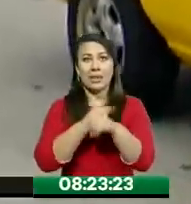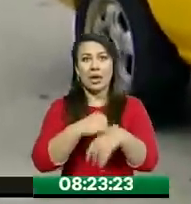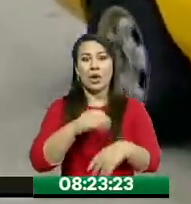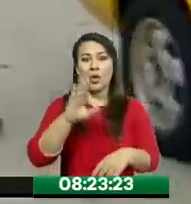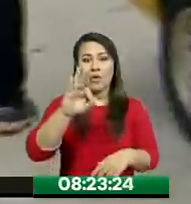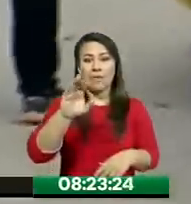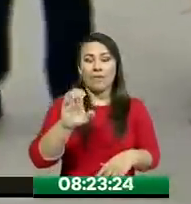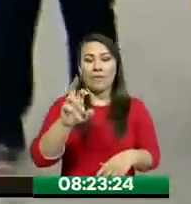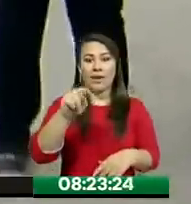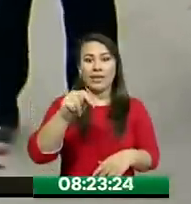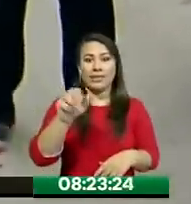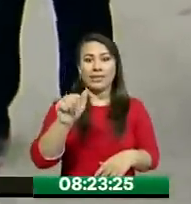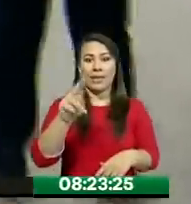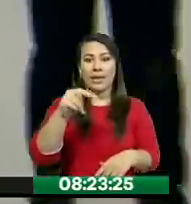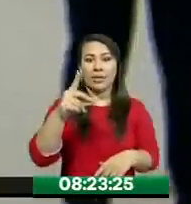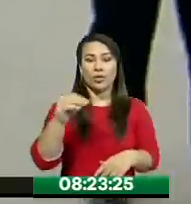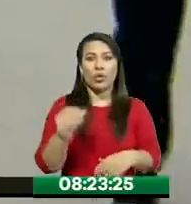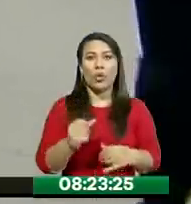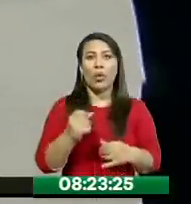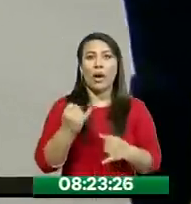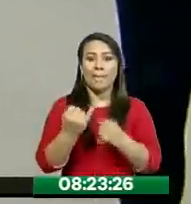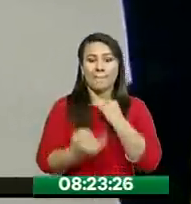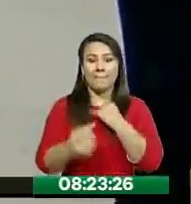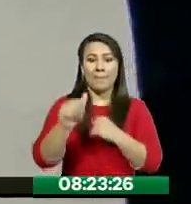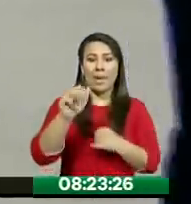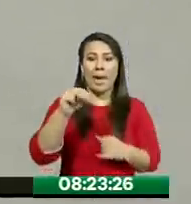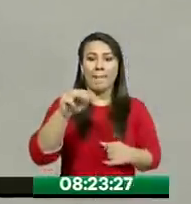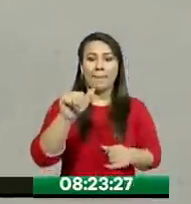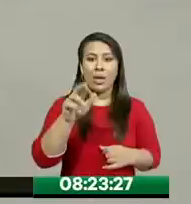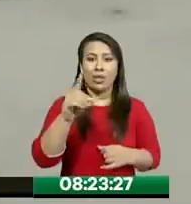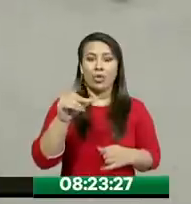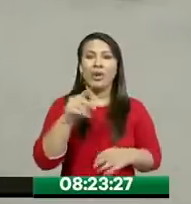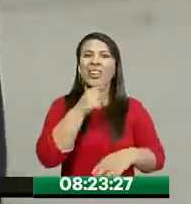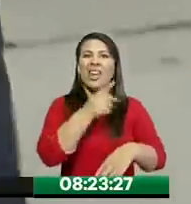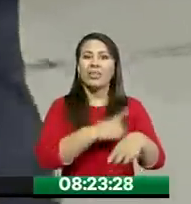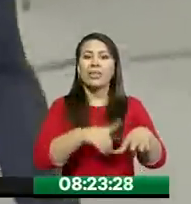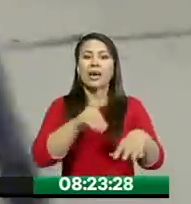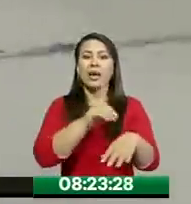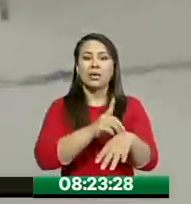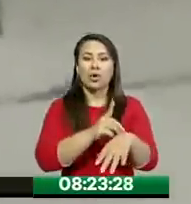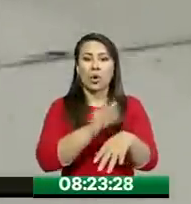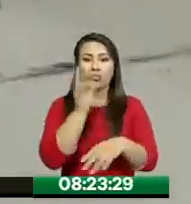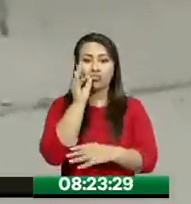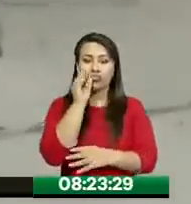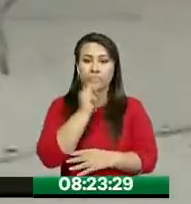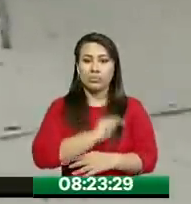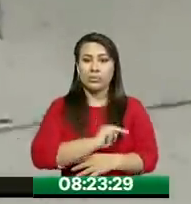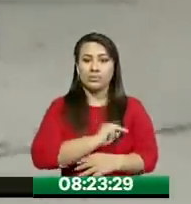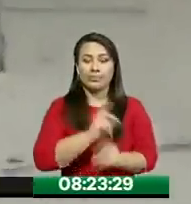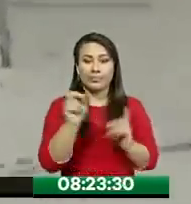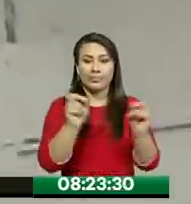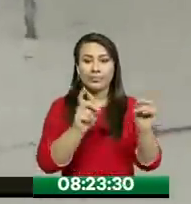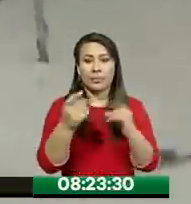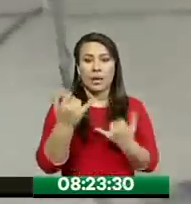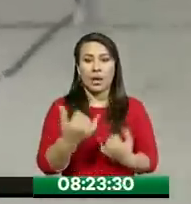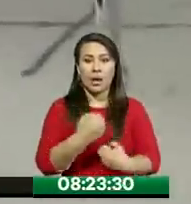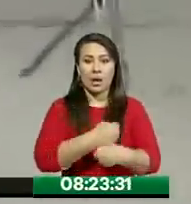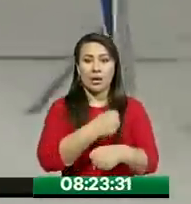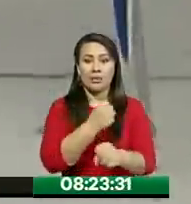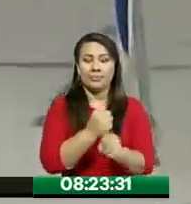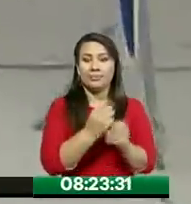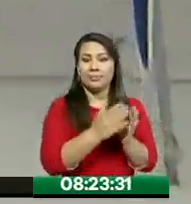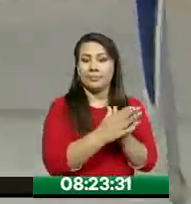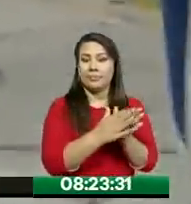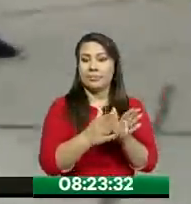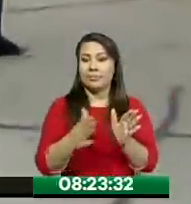la cooperativa El Edén, en la isla Trinitaria, al sur de Guayaquil. El cuerpo estaba colgado de una soga en el baño y fue